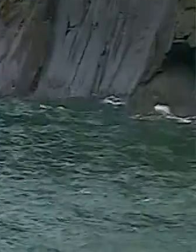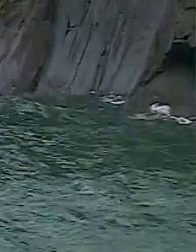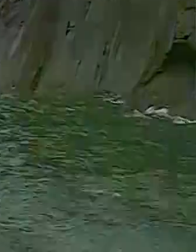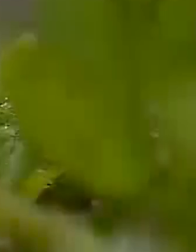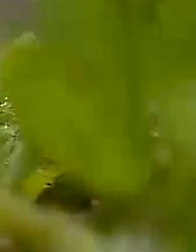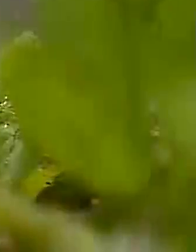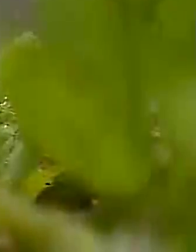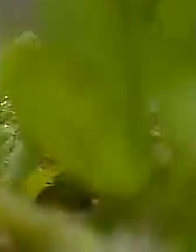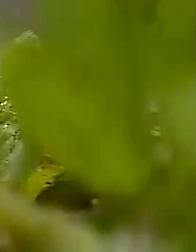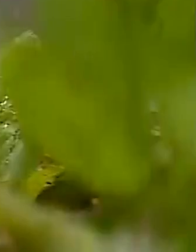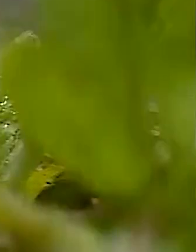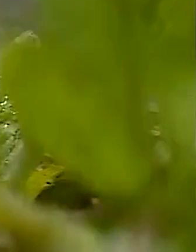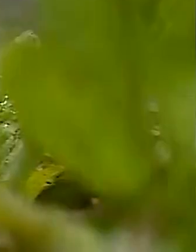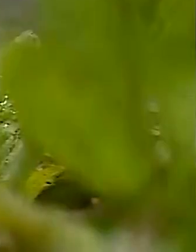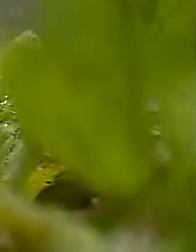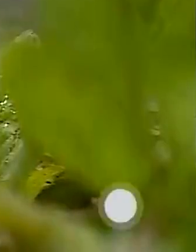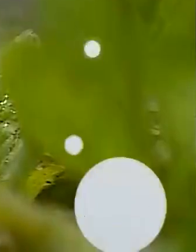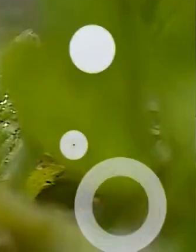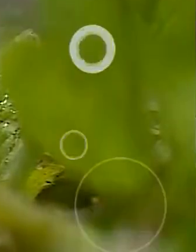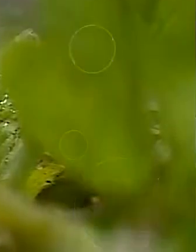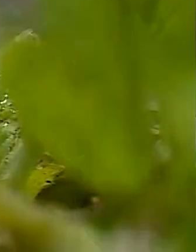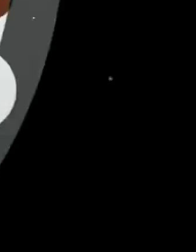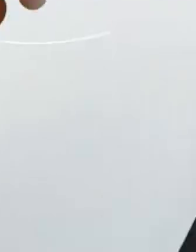de Noticias del Medio Ambiente 2016.